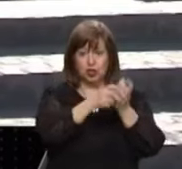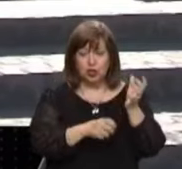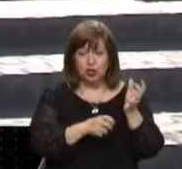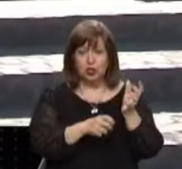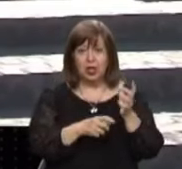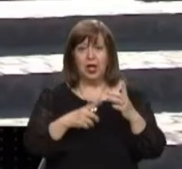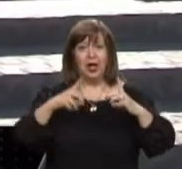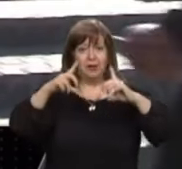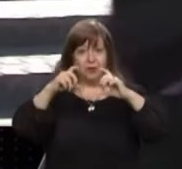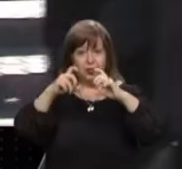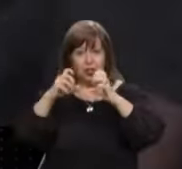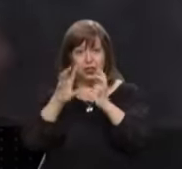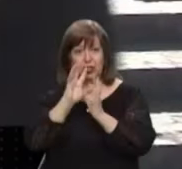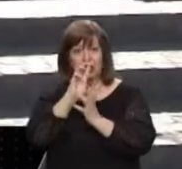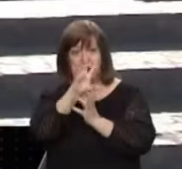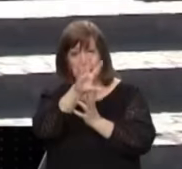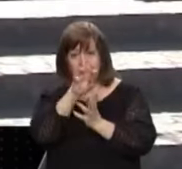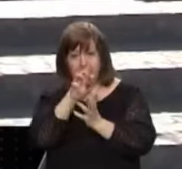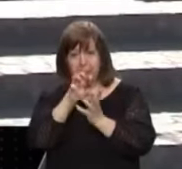capturas de pantalla.